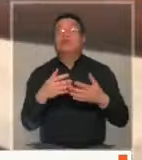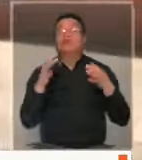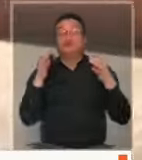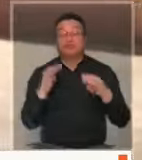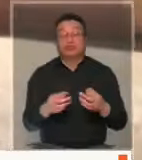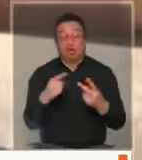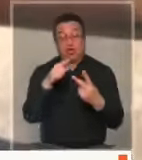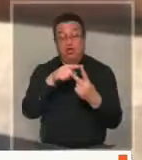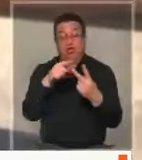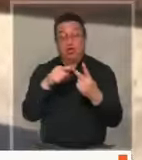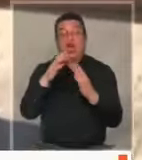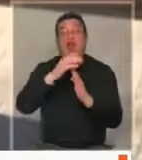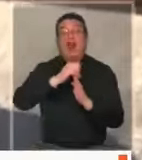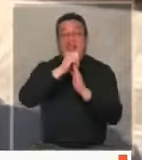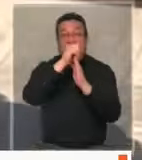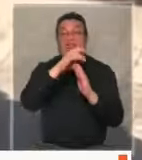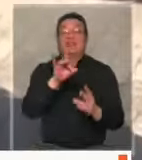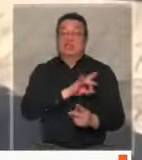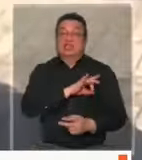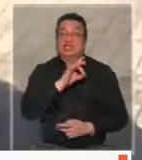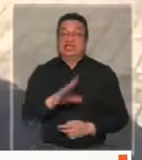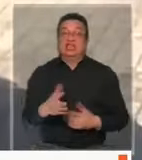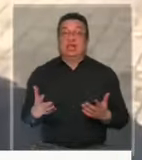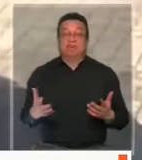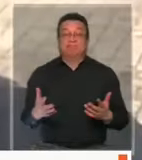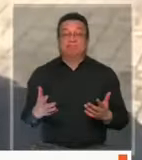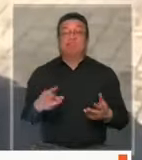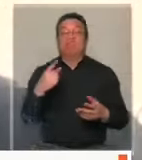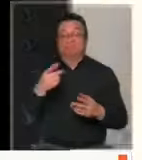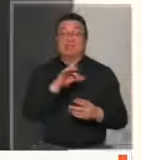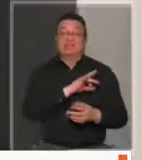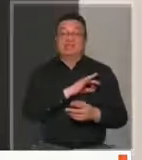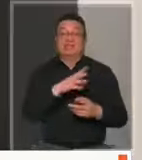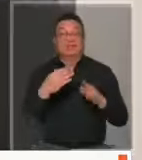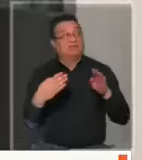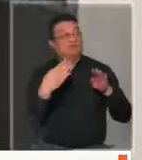dos de sus líderes son chilenos, chilenos de exportación.